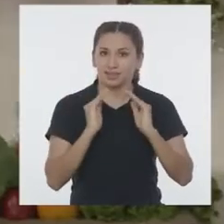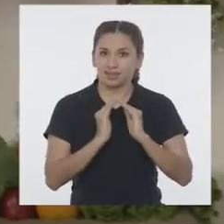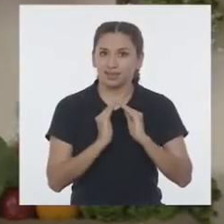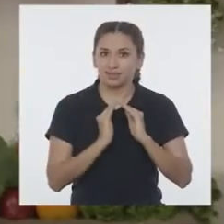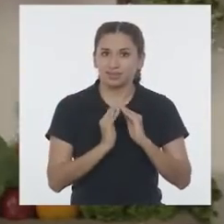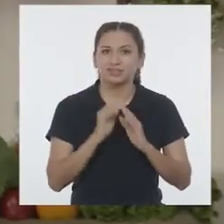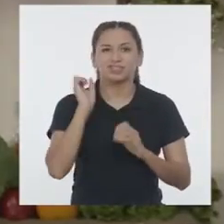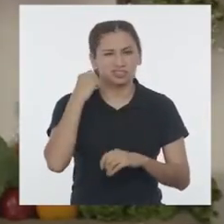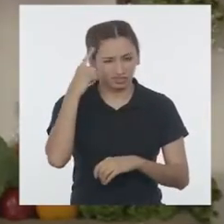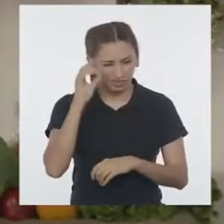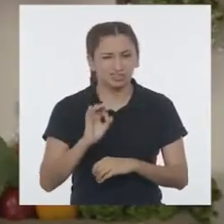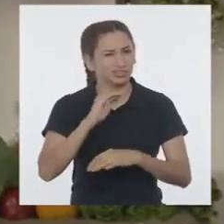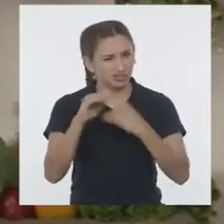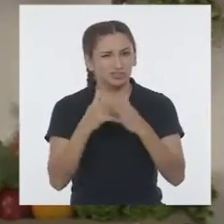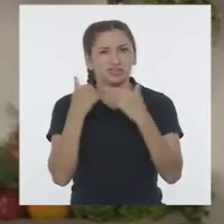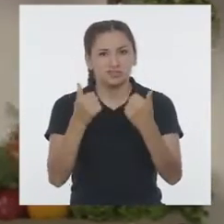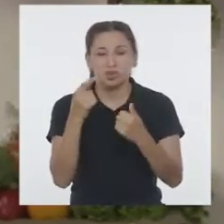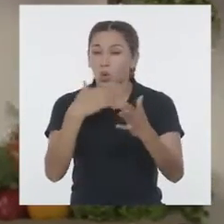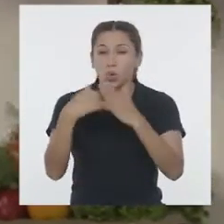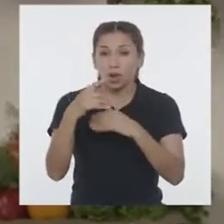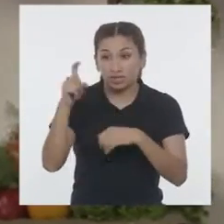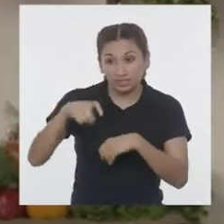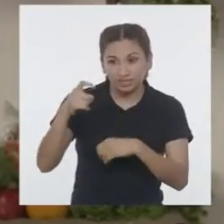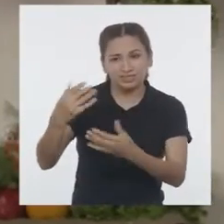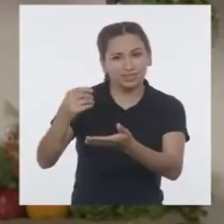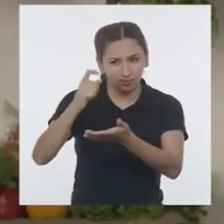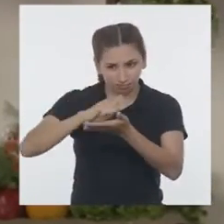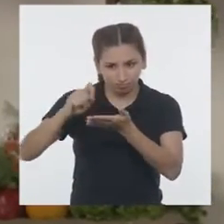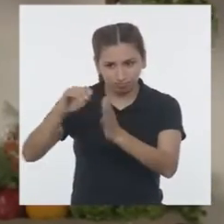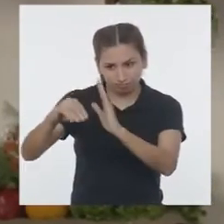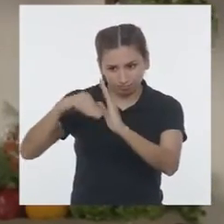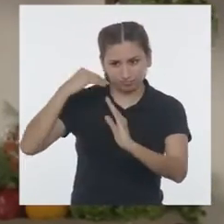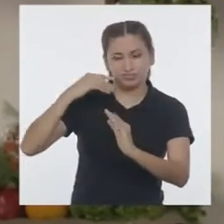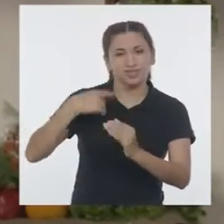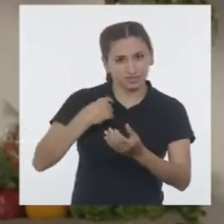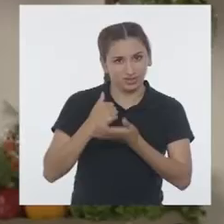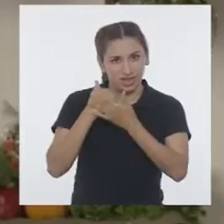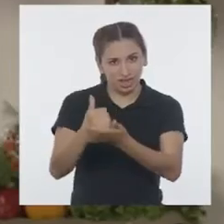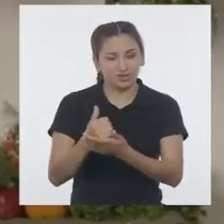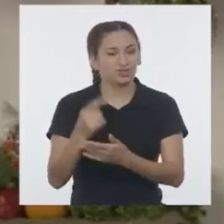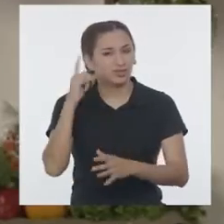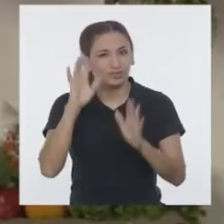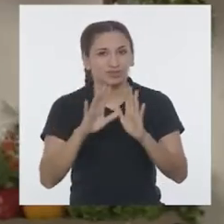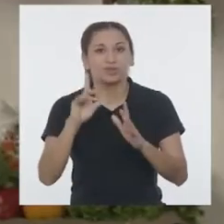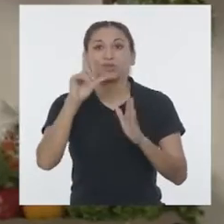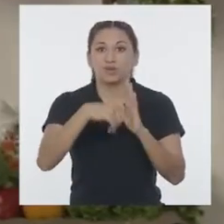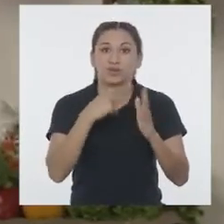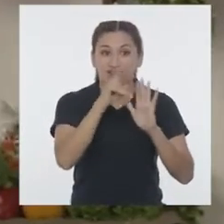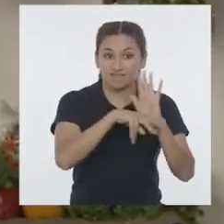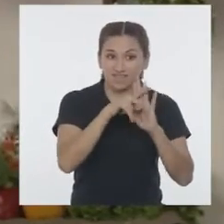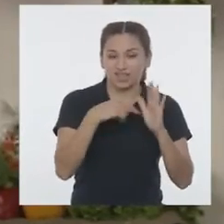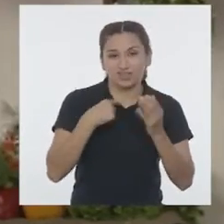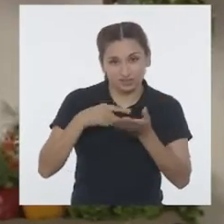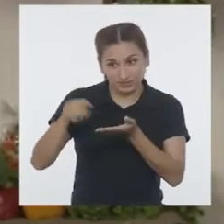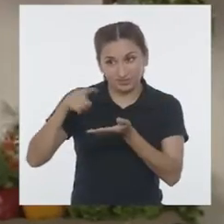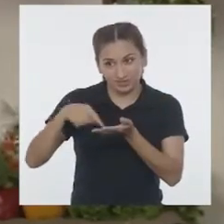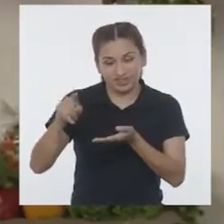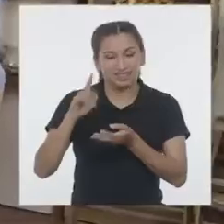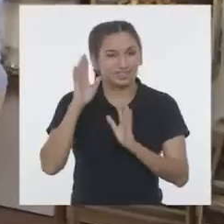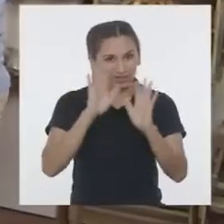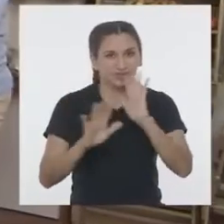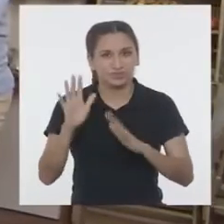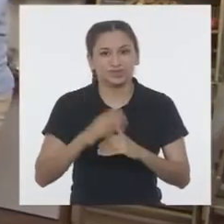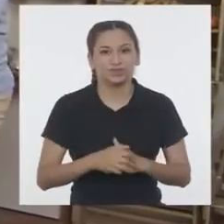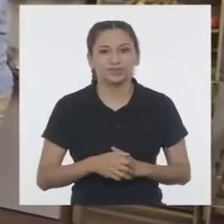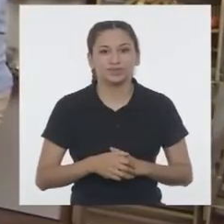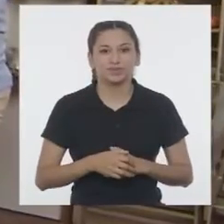Todo saldrá bien, amigo. Bueno, cualquier cosita me escribes, ¿ah? Estamos aquí para ayudarnos. Y te voy a mandar los videos que quedamos. Ay,